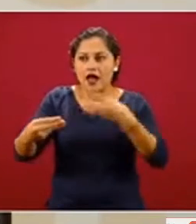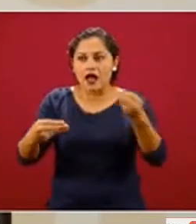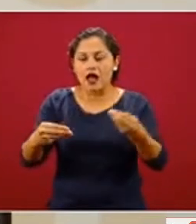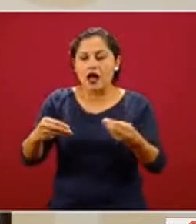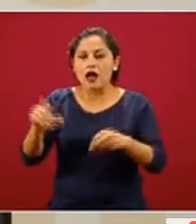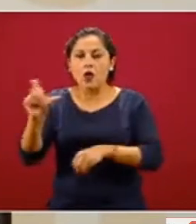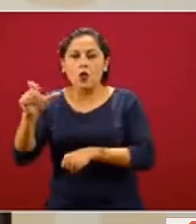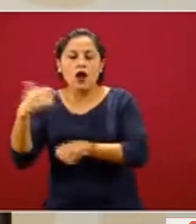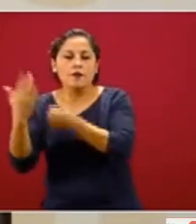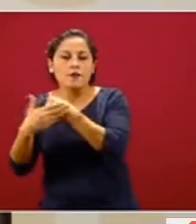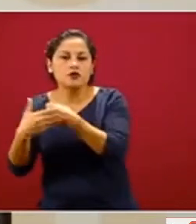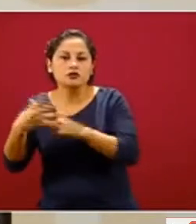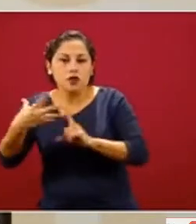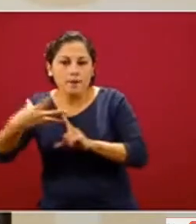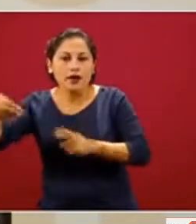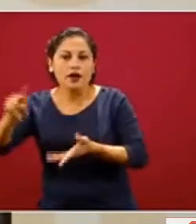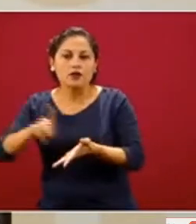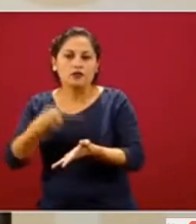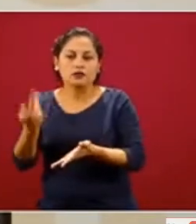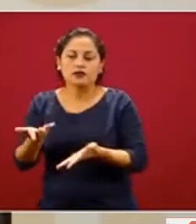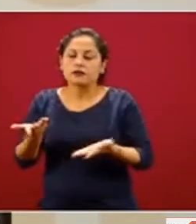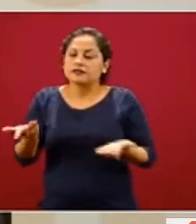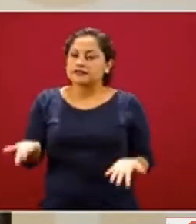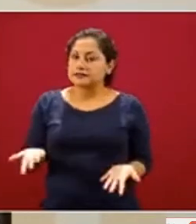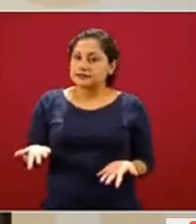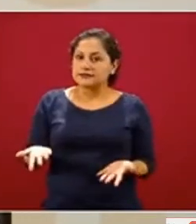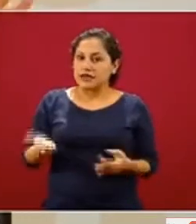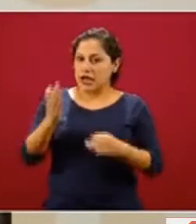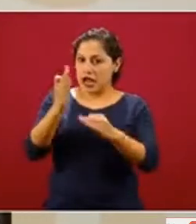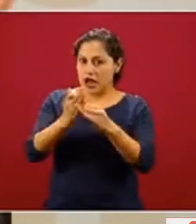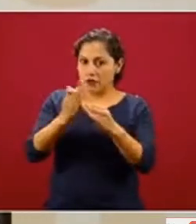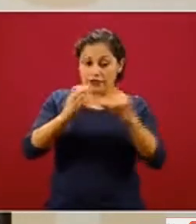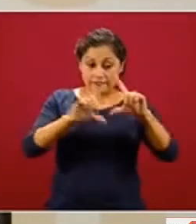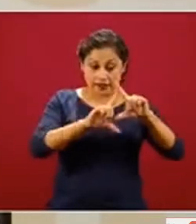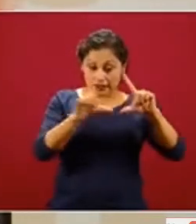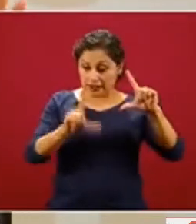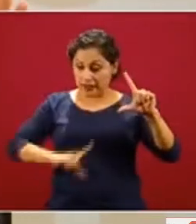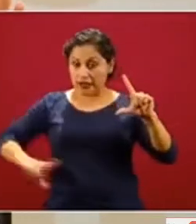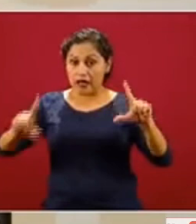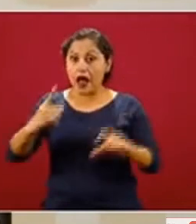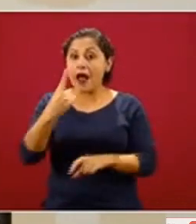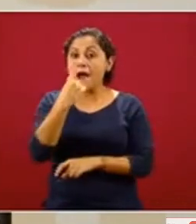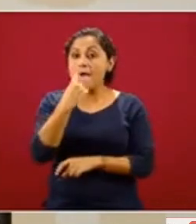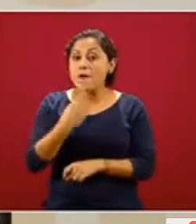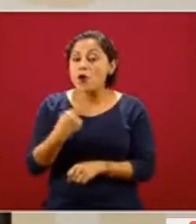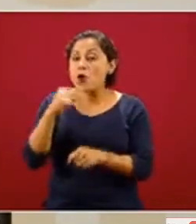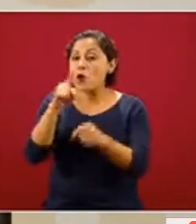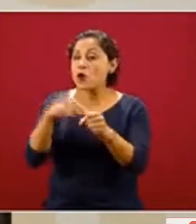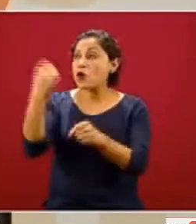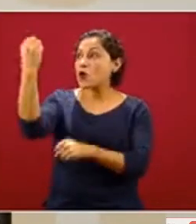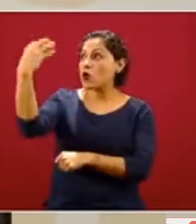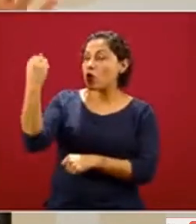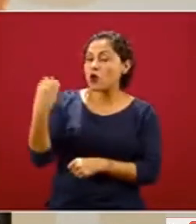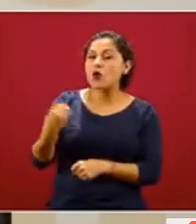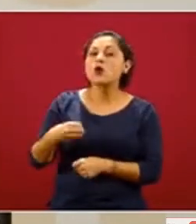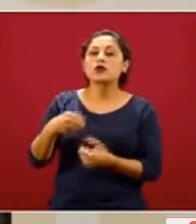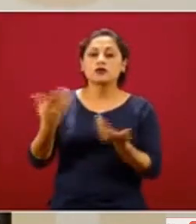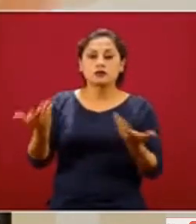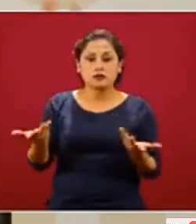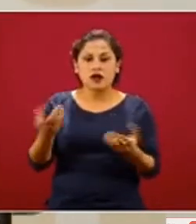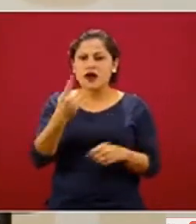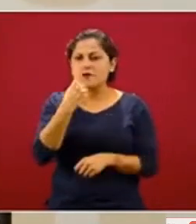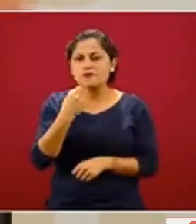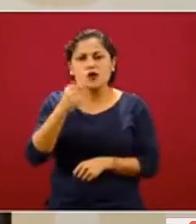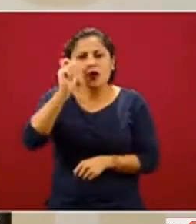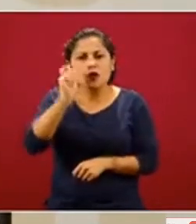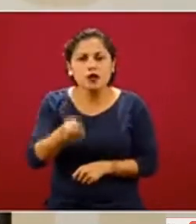si se abre, porque no se va a abrir en este momento, todo el país está en semáforo rojo. No salgan de